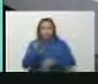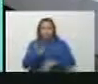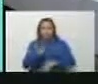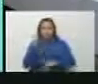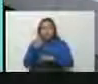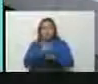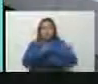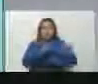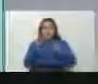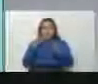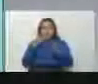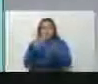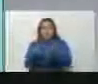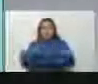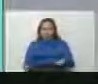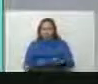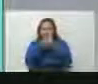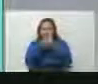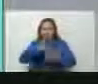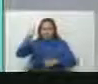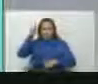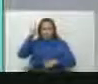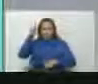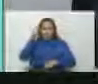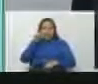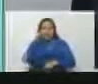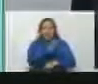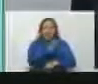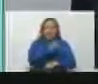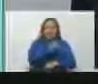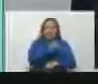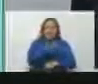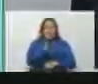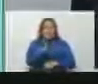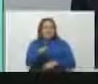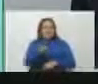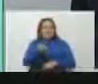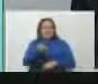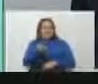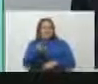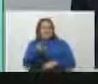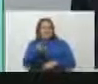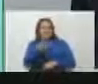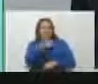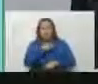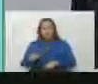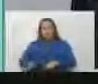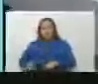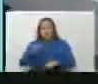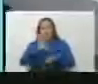7:57 minutos. Nos tenemos que despedir. Gracias por acompañarnos. Siempre el profesor Alexander Torres, presidente del Centro Nacional de Historia. Así que nos...